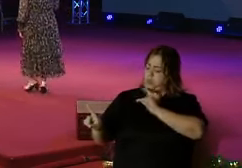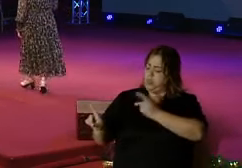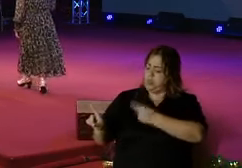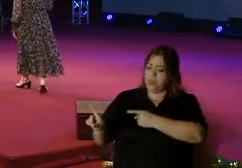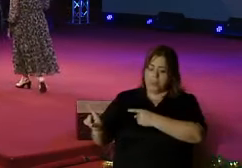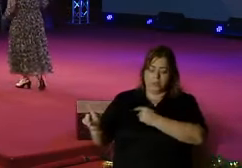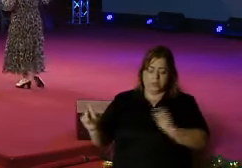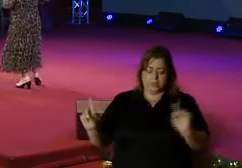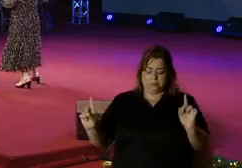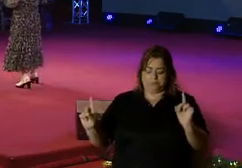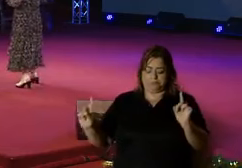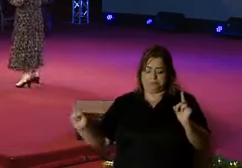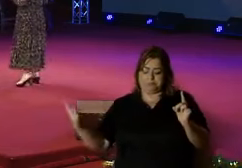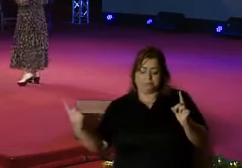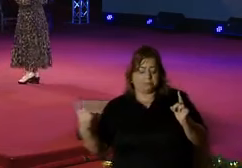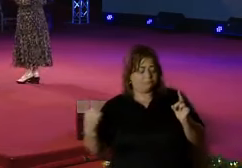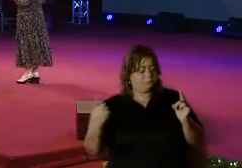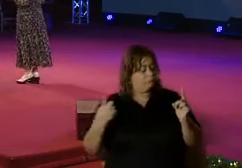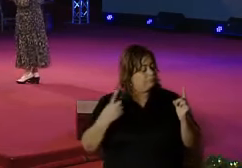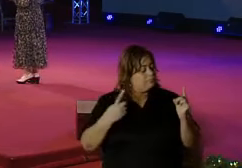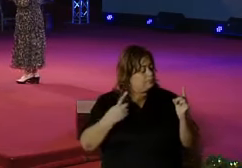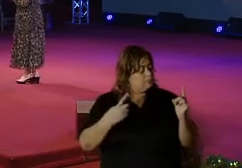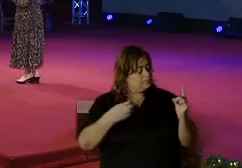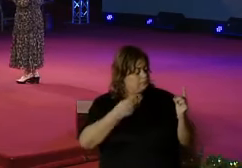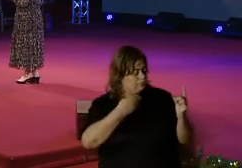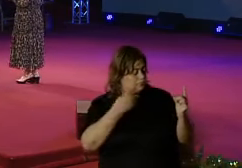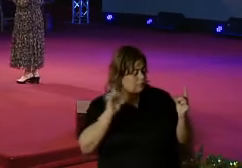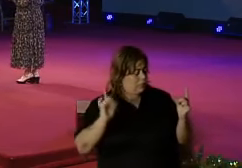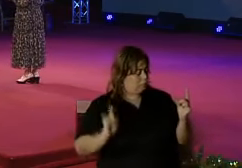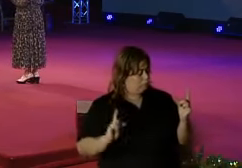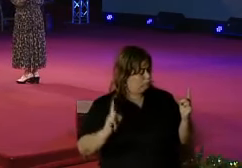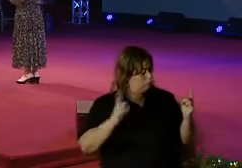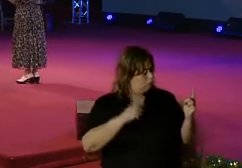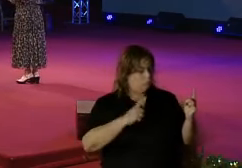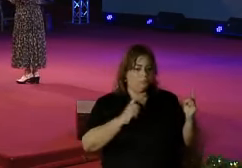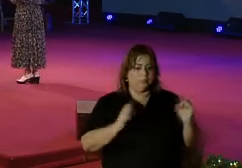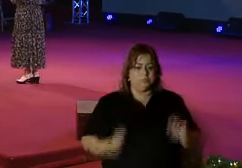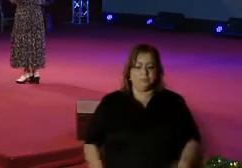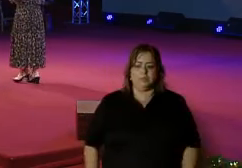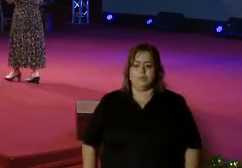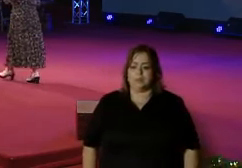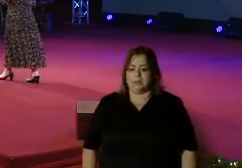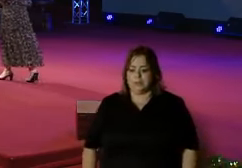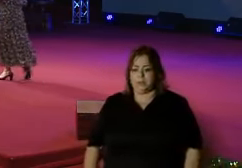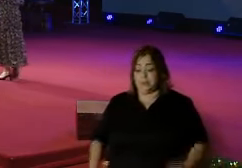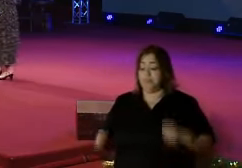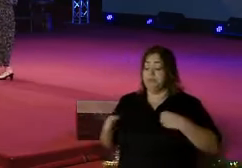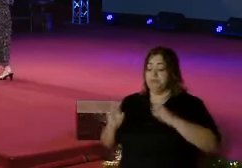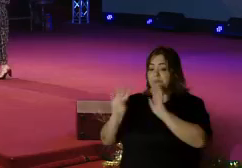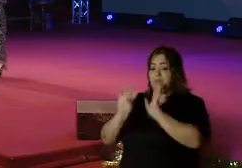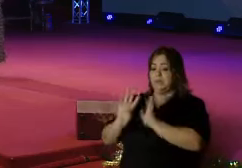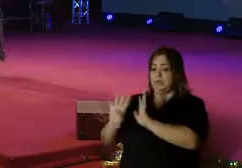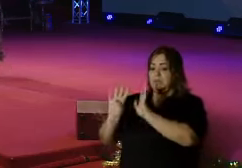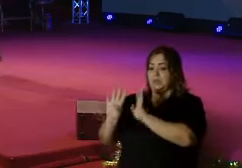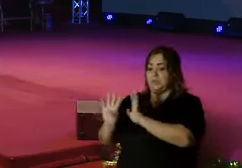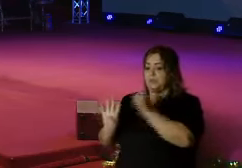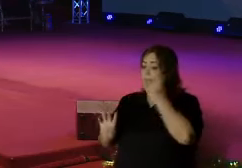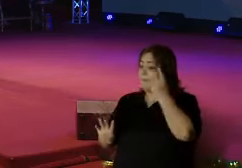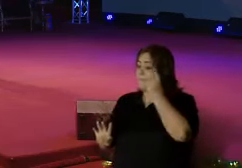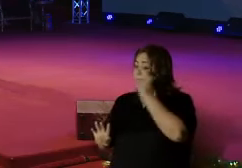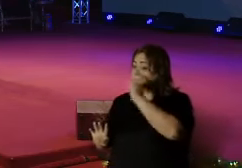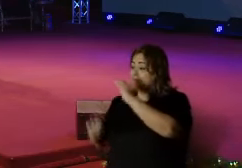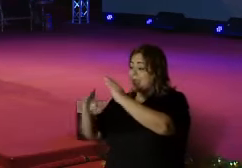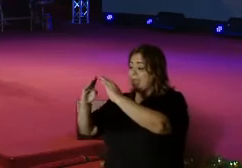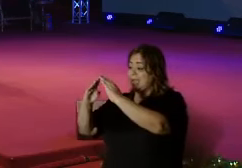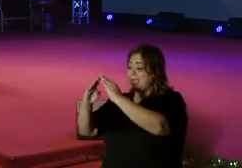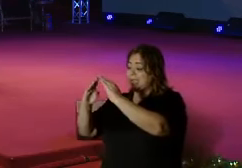Y volviéndose, hizo un stop, diga stop. Acuérdase, ¿para dónde iban? ¿Para la casa de quién?